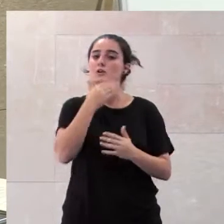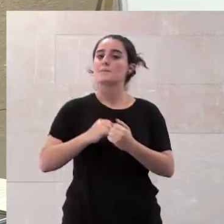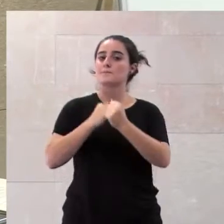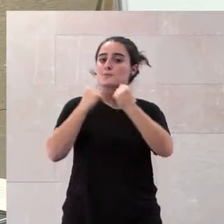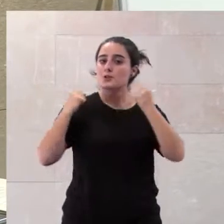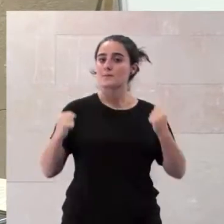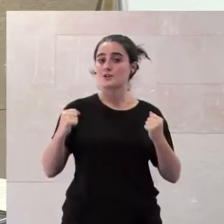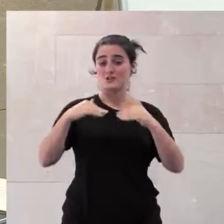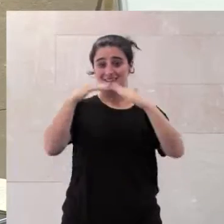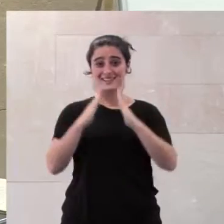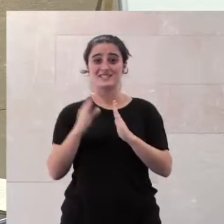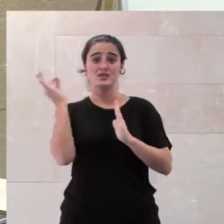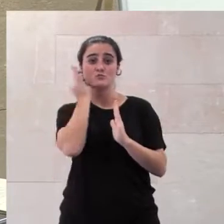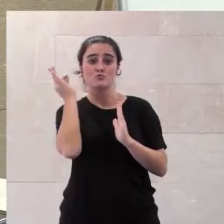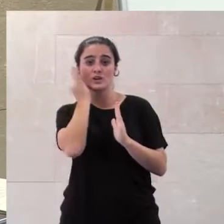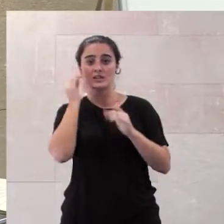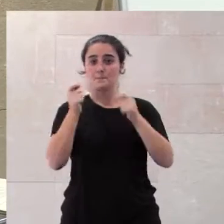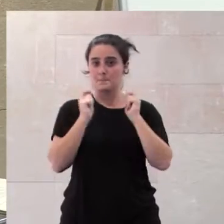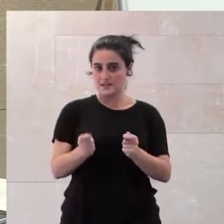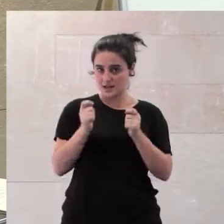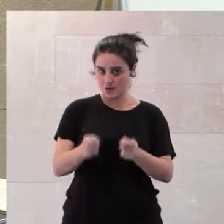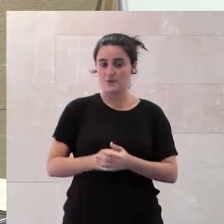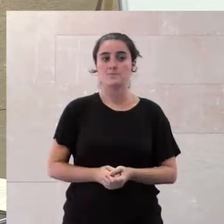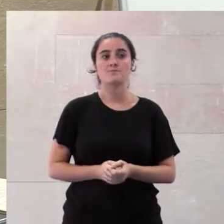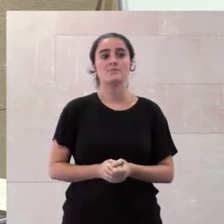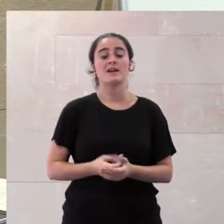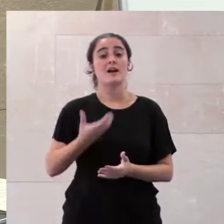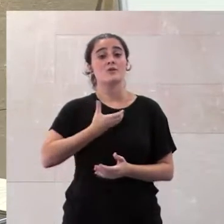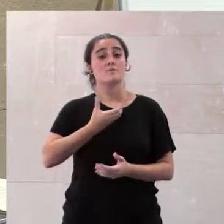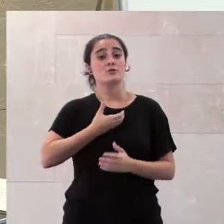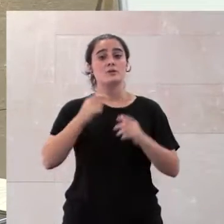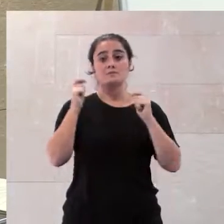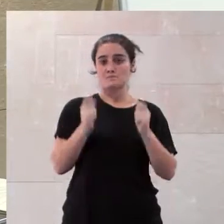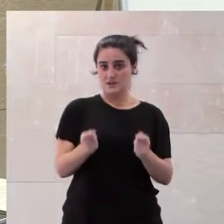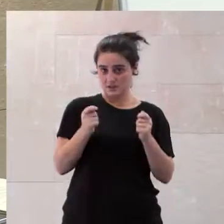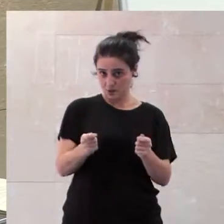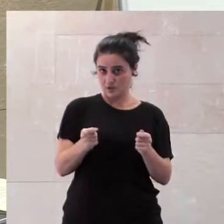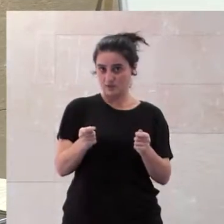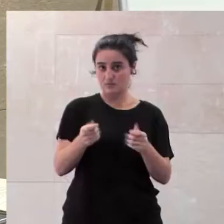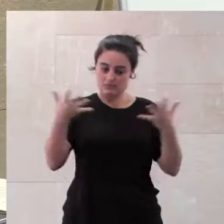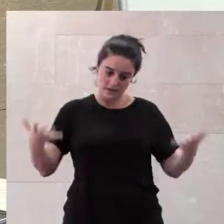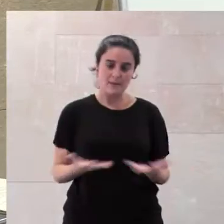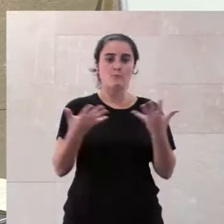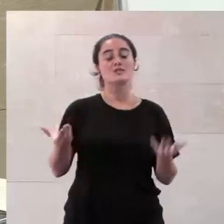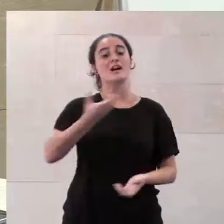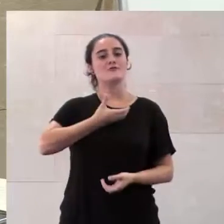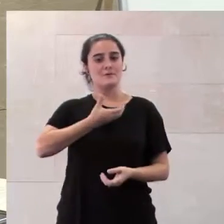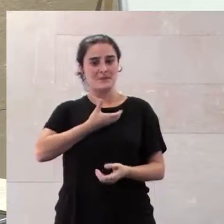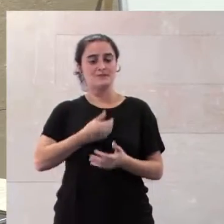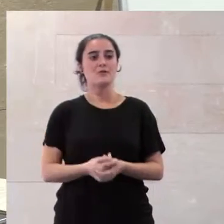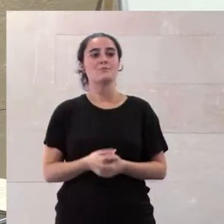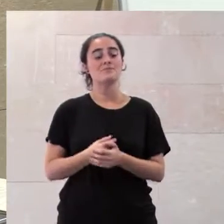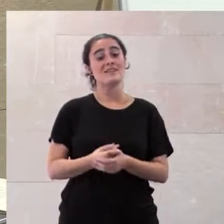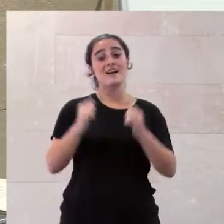Empoderamiento y Casa de las Mujeres María Enea de Basauri, en el Ayuntamiento de Basauri, en Basauri, que impulsa el Ayuntamiento. Es licenciada